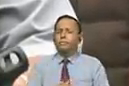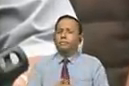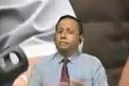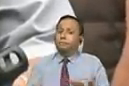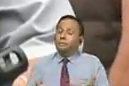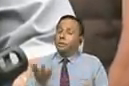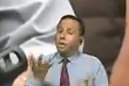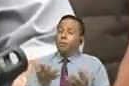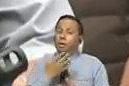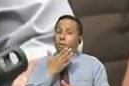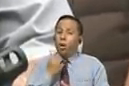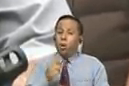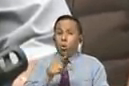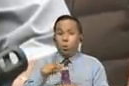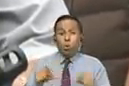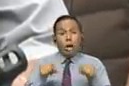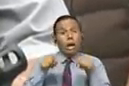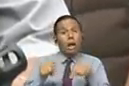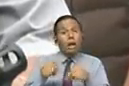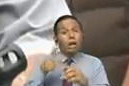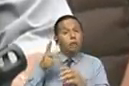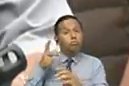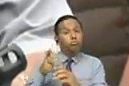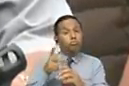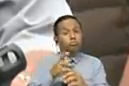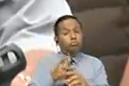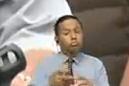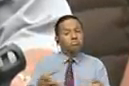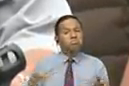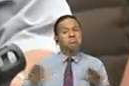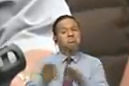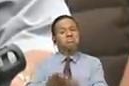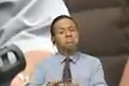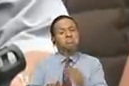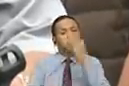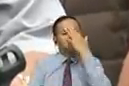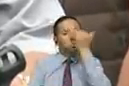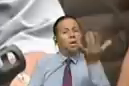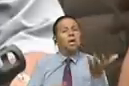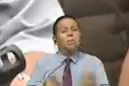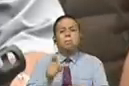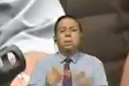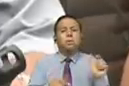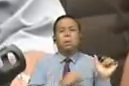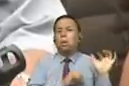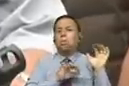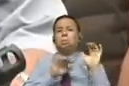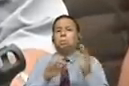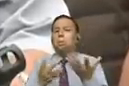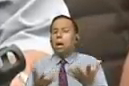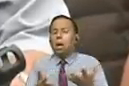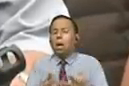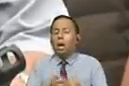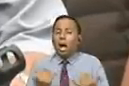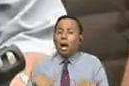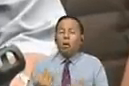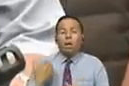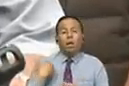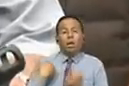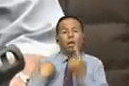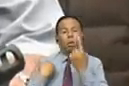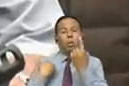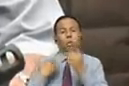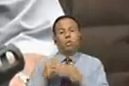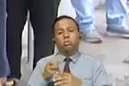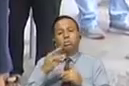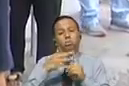uno de los vacunatorios que estaría hasta el día 15 de febrero. Y nos mantendríamos con el vacunatorio masivo de